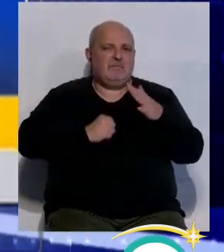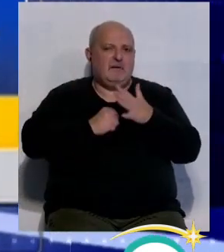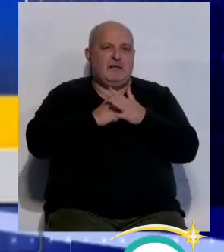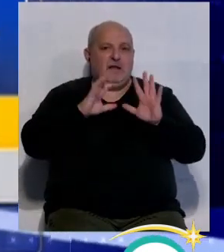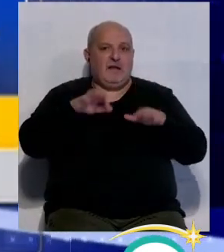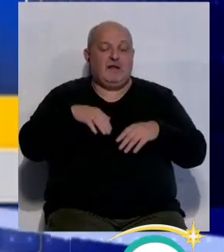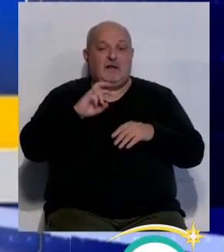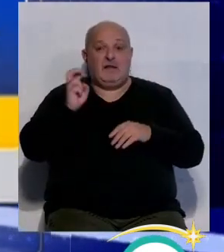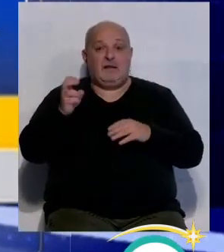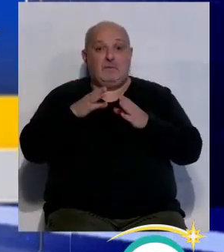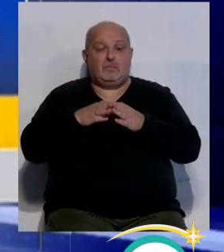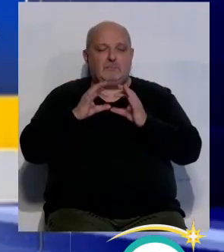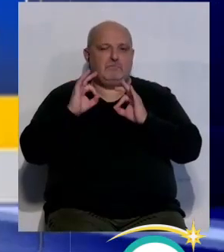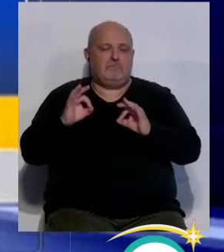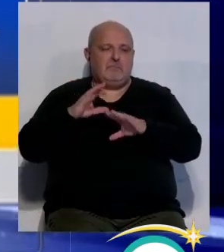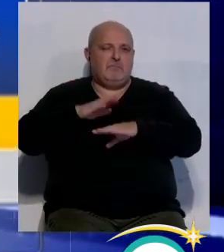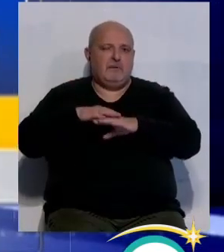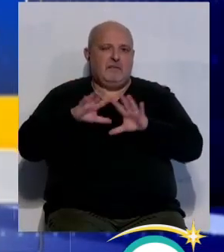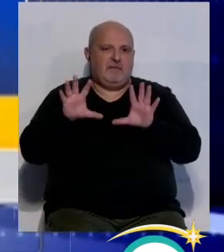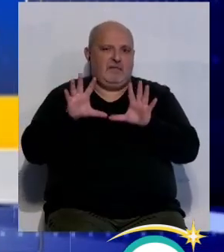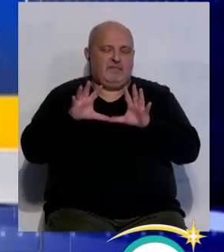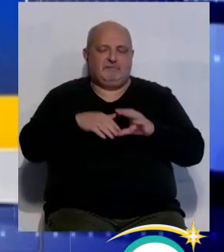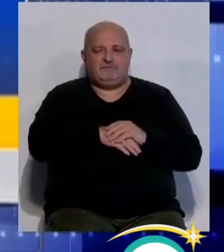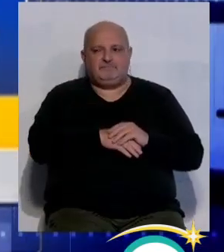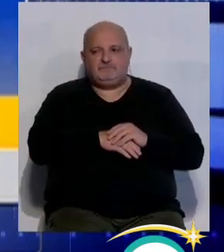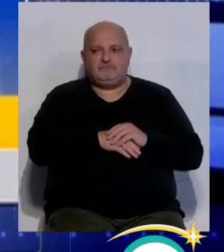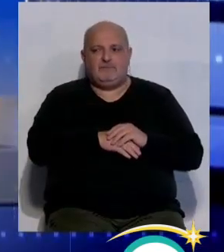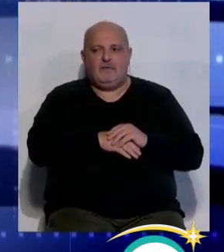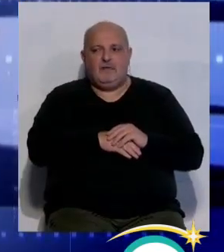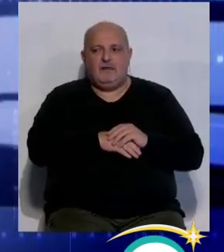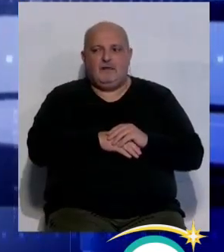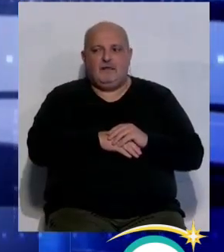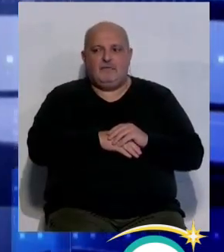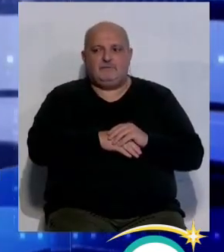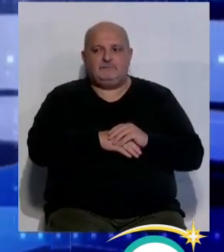en Cádiz, mientras que el puerto mantendrá la mínima con 10.